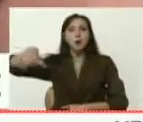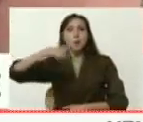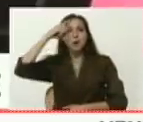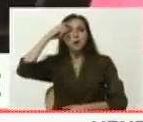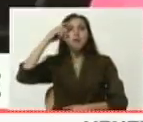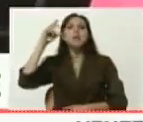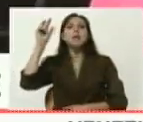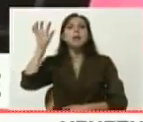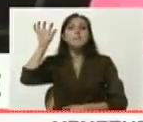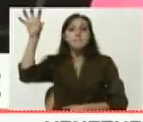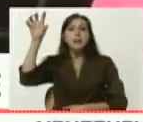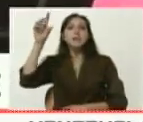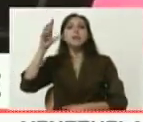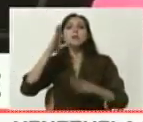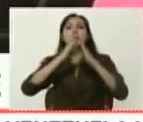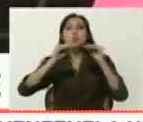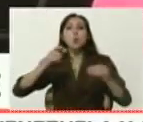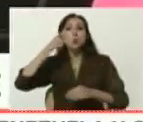hombres que le han dado